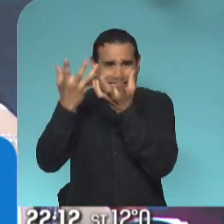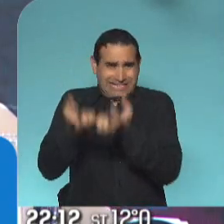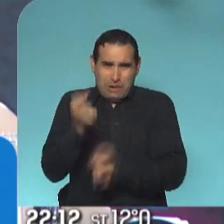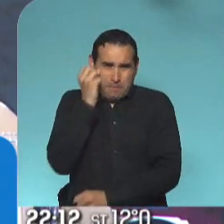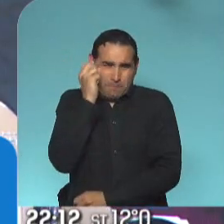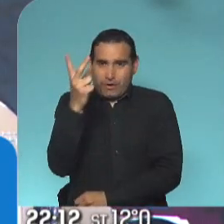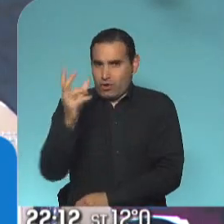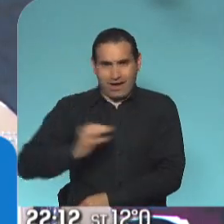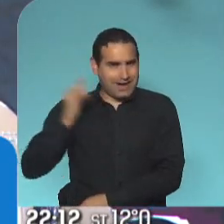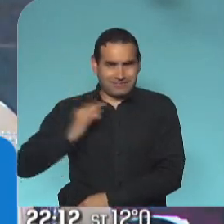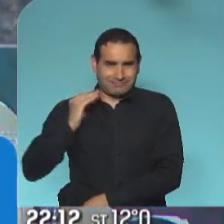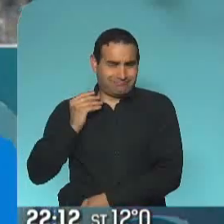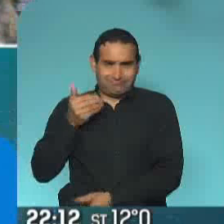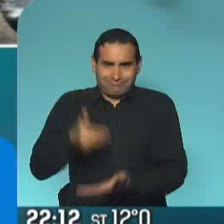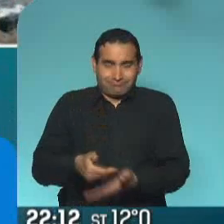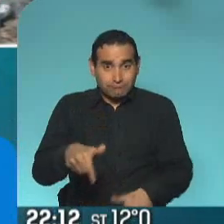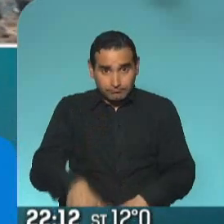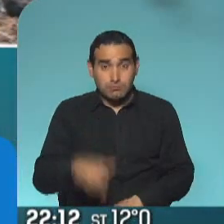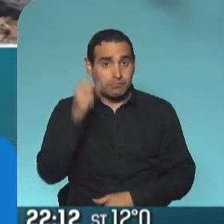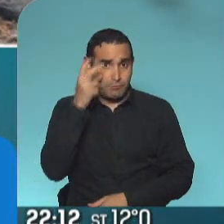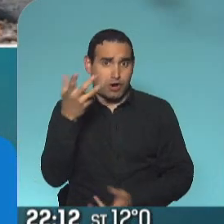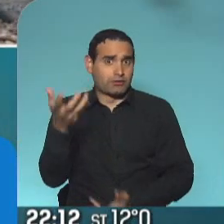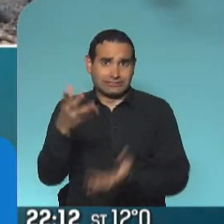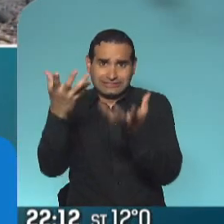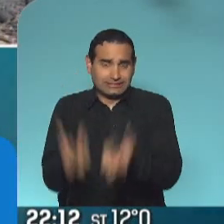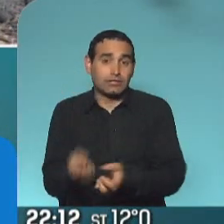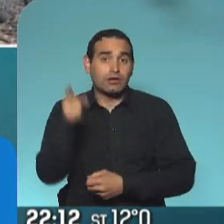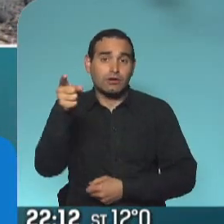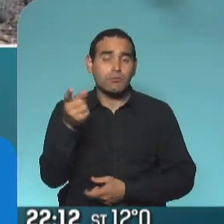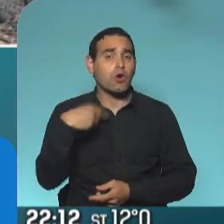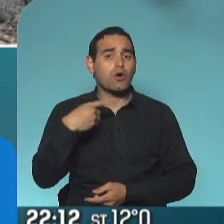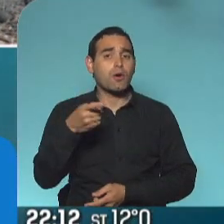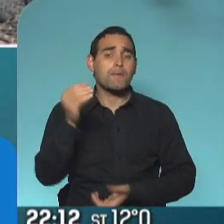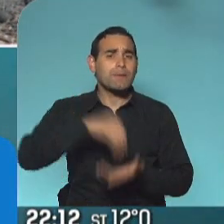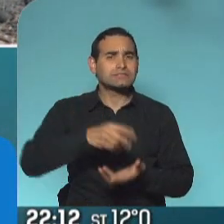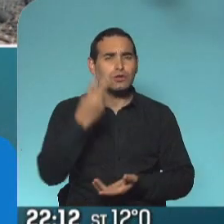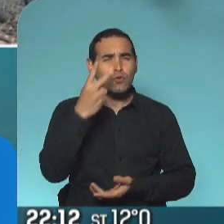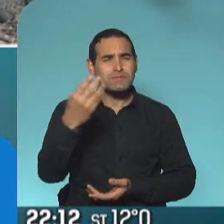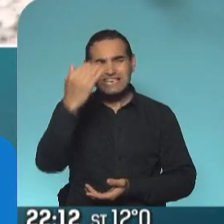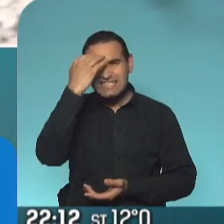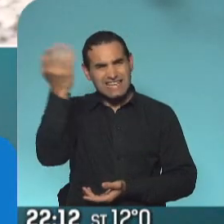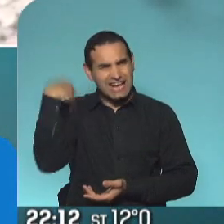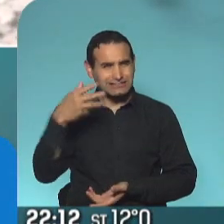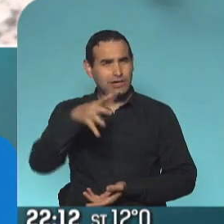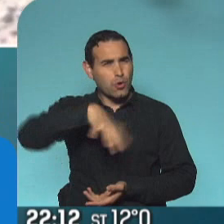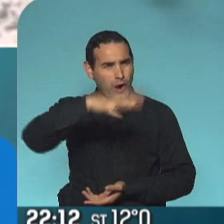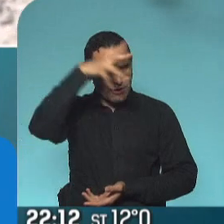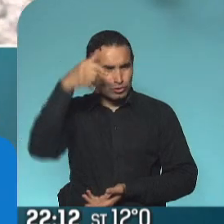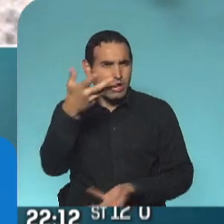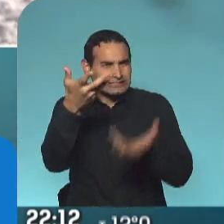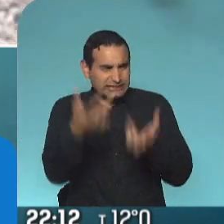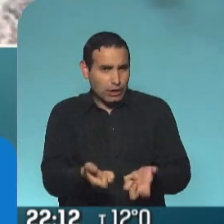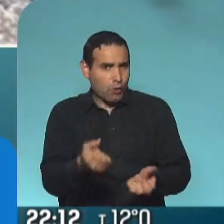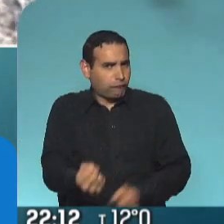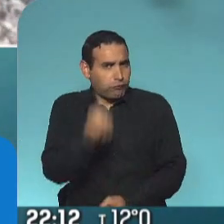en décadas. Ahora, no es la única explicación, porque en el 2015 hubo una sequía en el Amazonas más fuerte que la de ahora y no